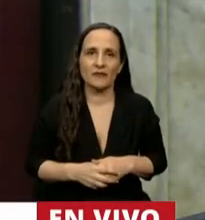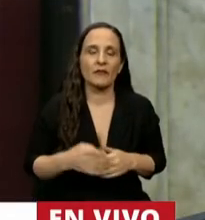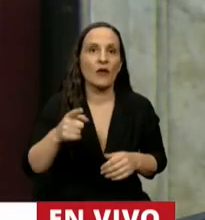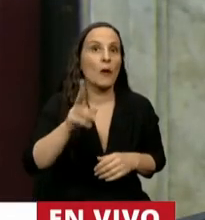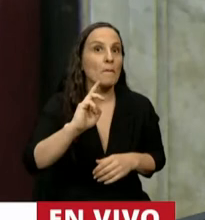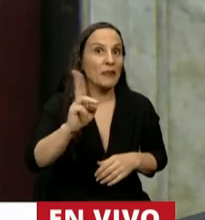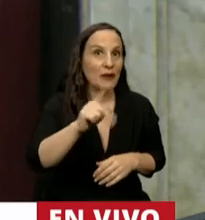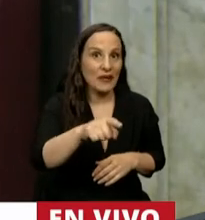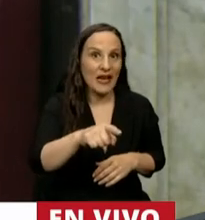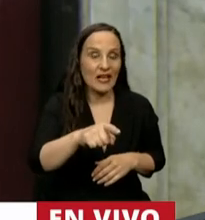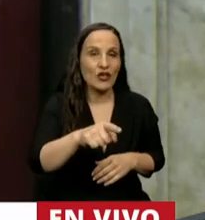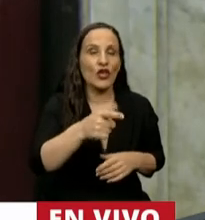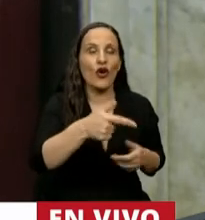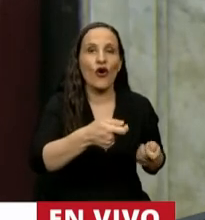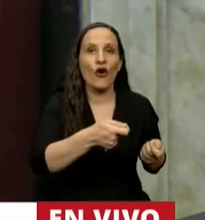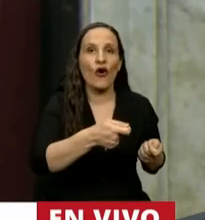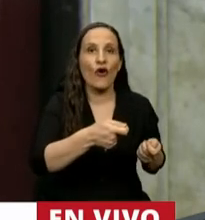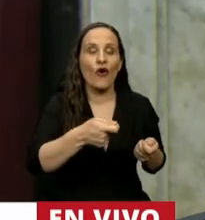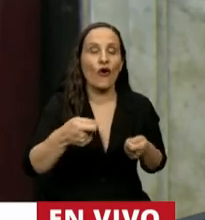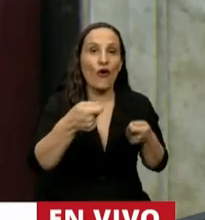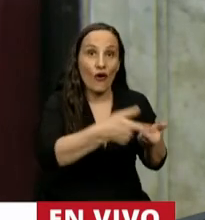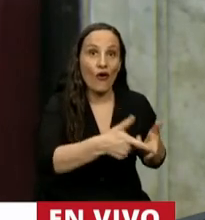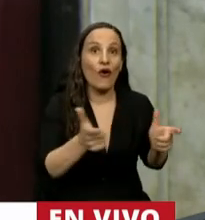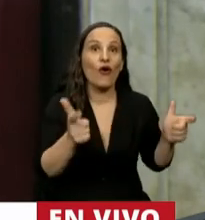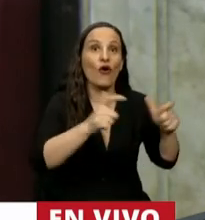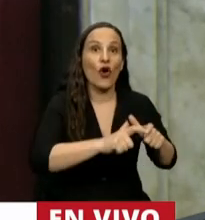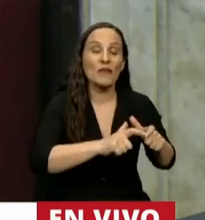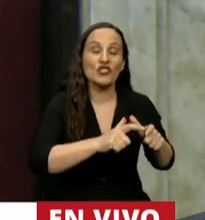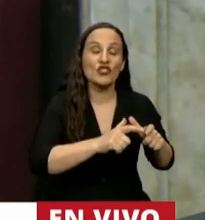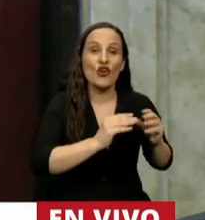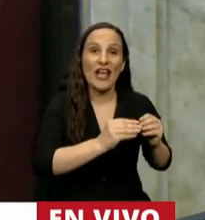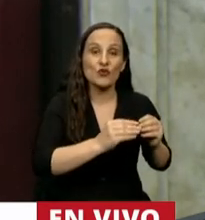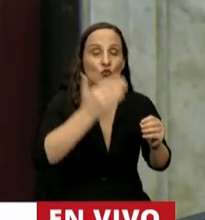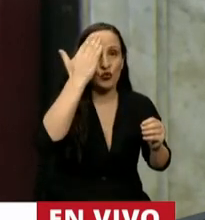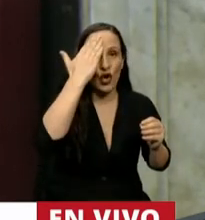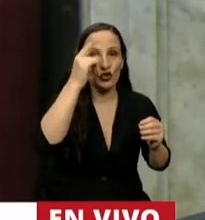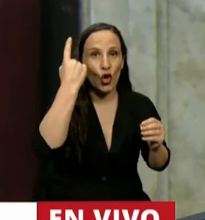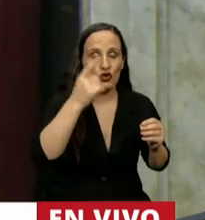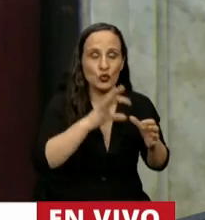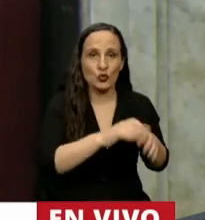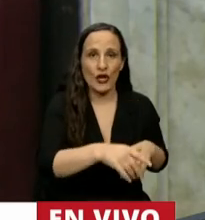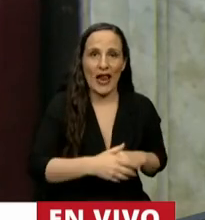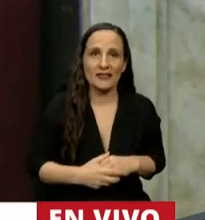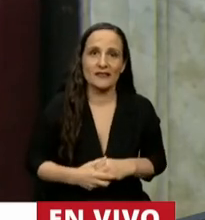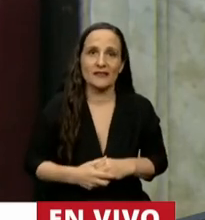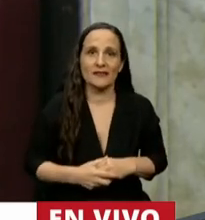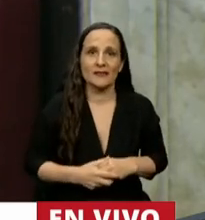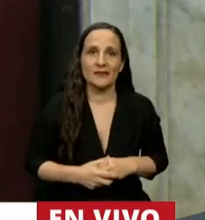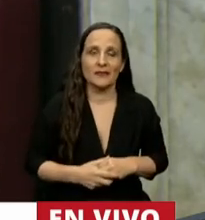de privilegio será girada a la Comisión de Asuntos Constitucionales.